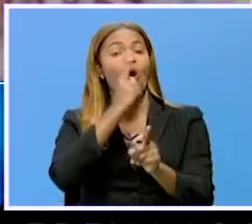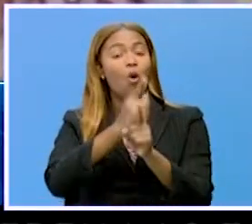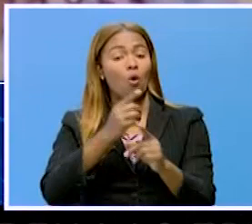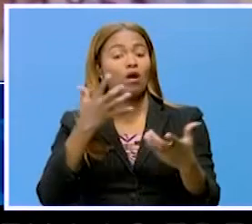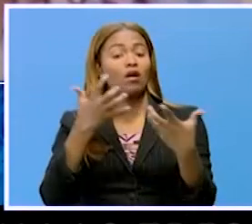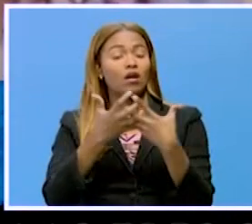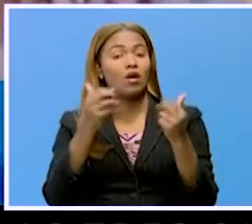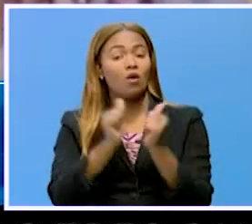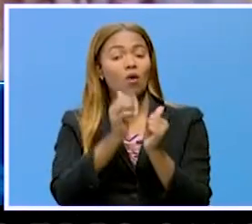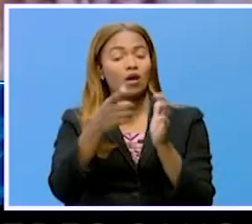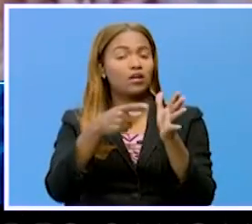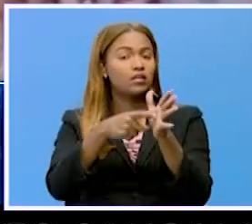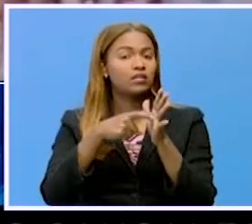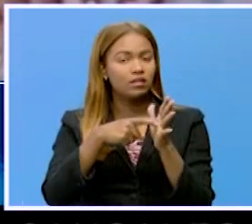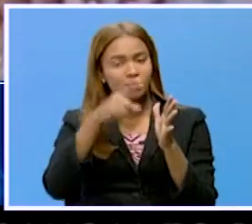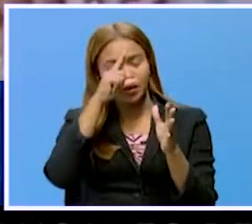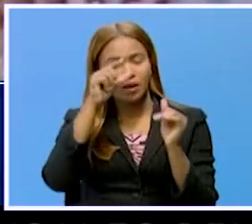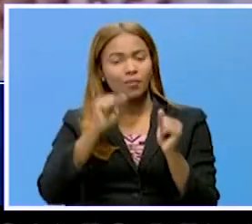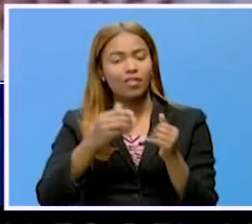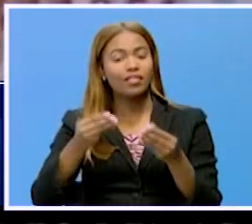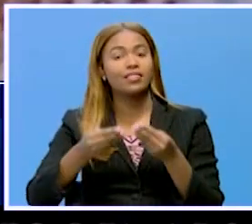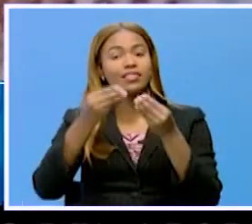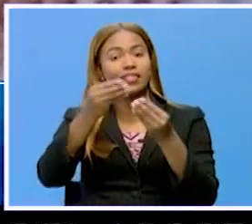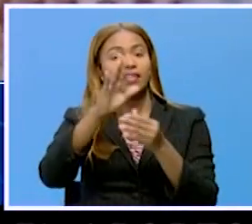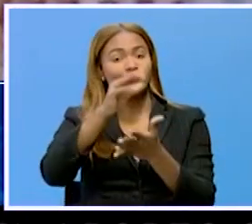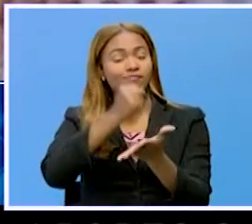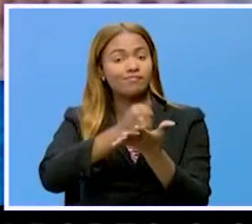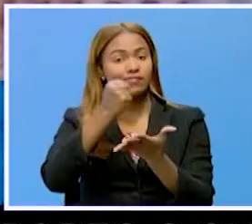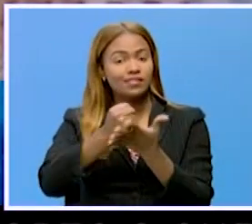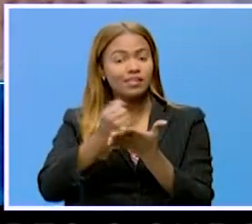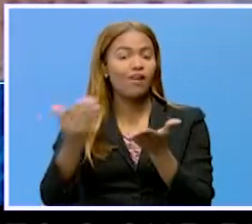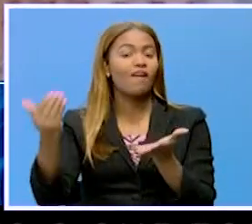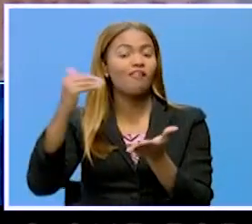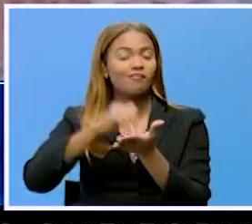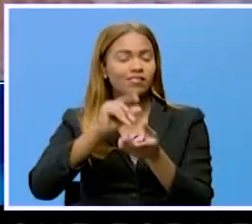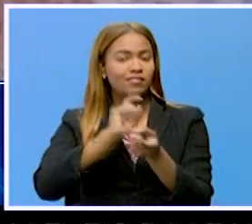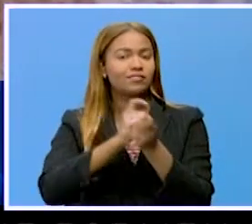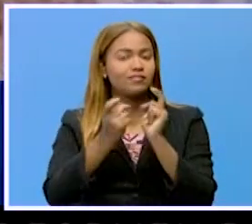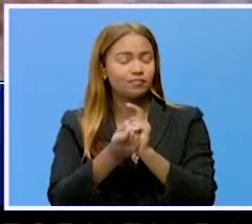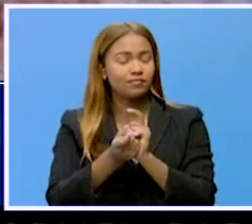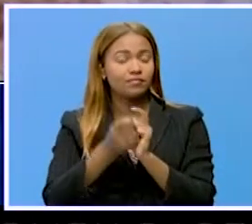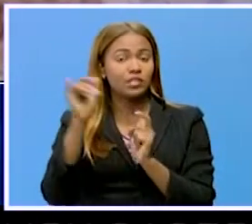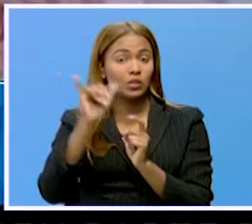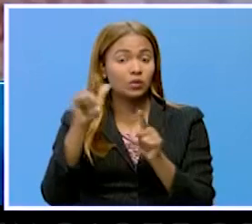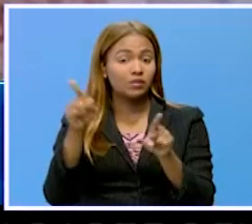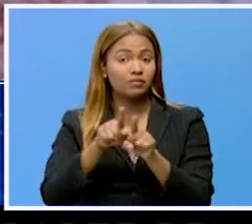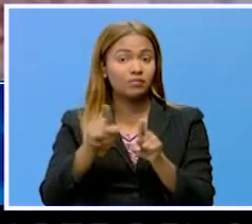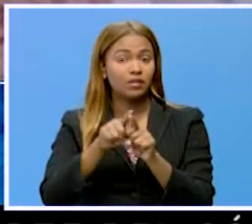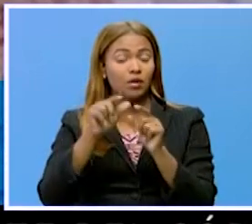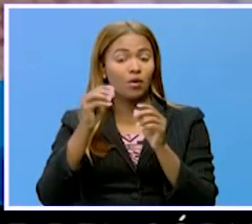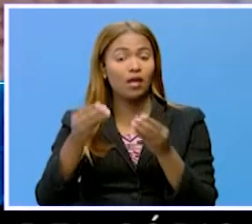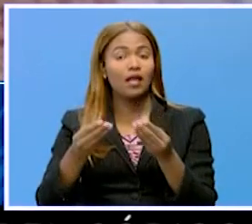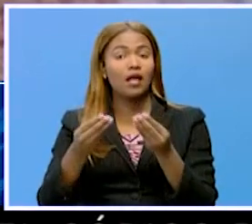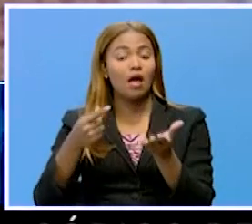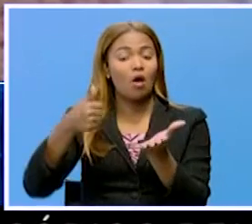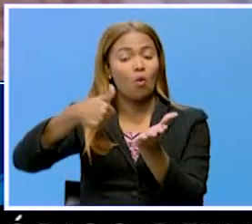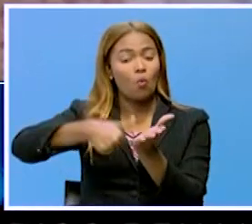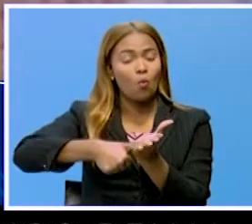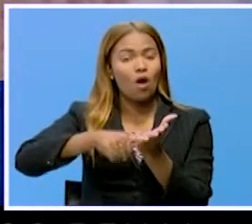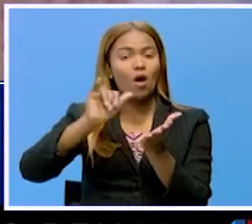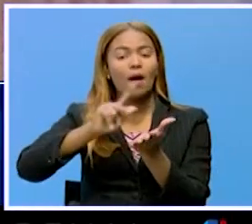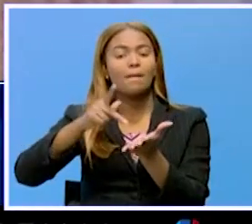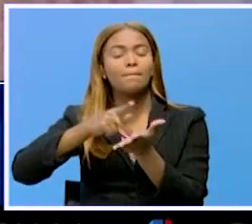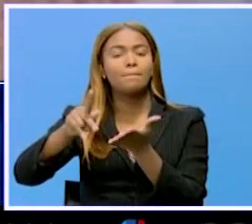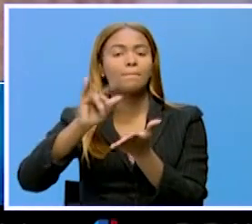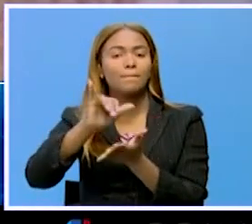concordar con los requisitos para que te den tu visa, te la renueven. Y además poniendo las huellas y pagando lo